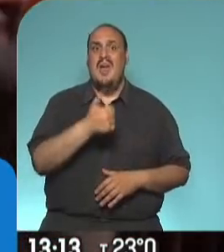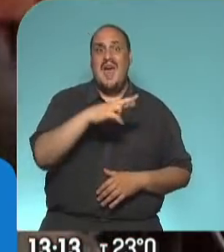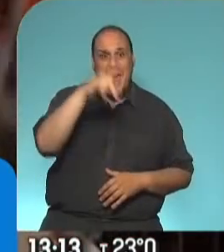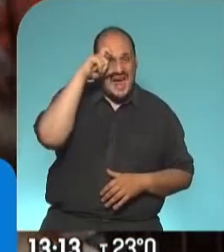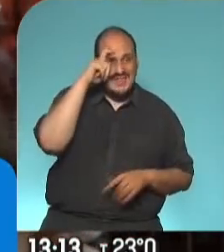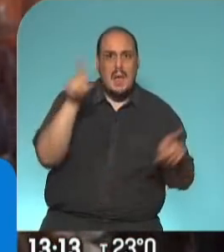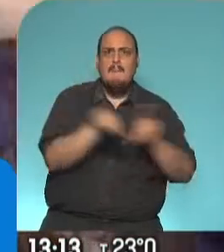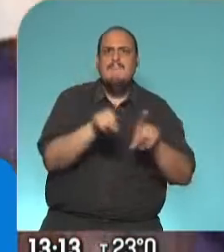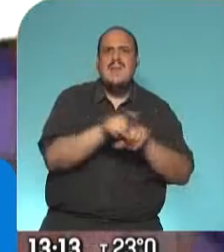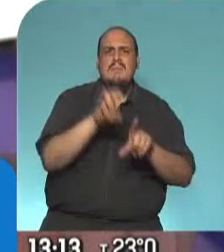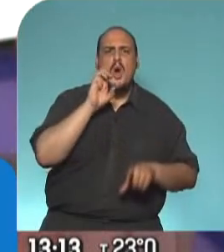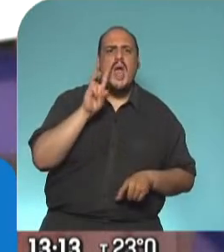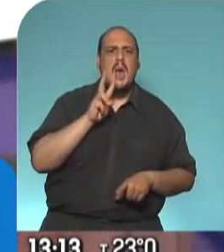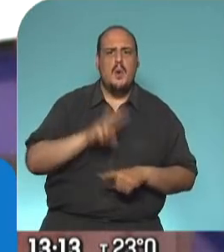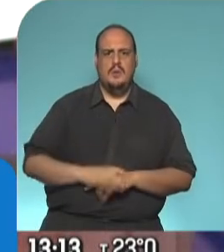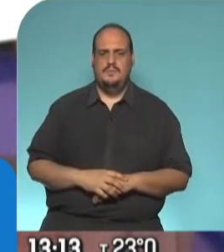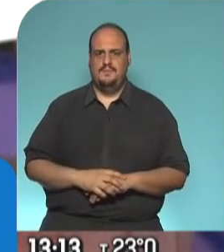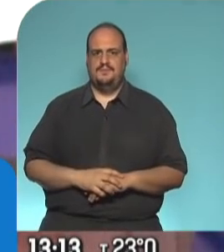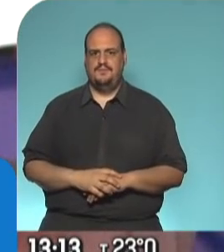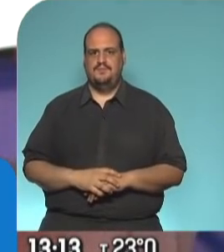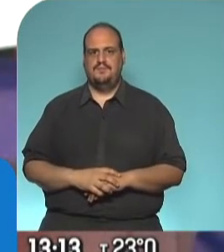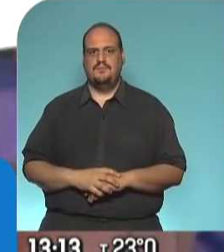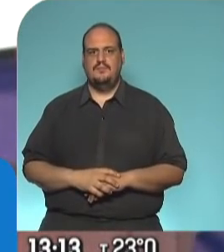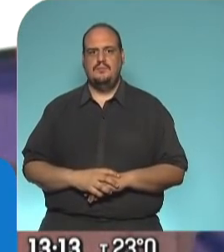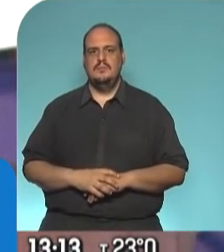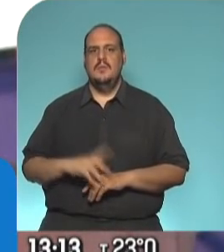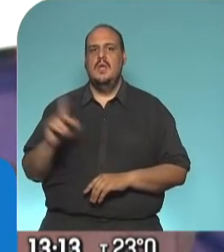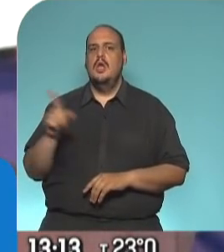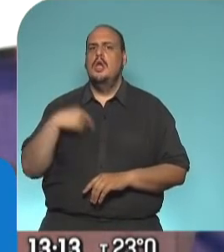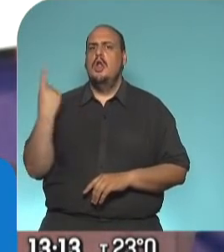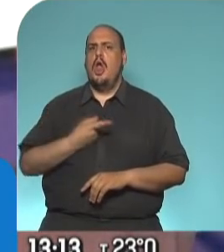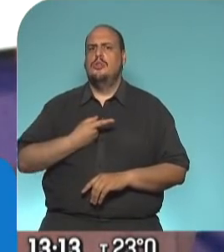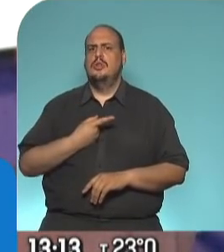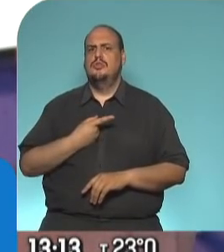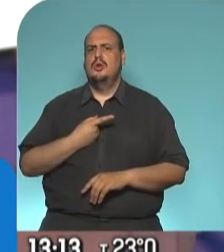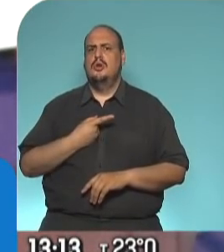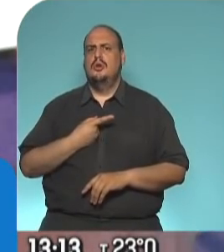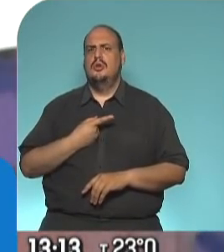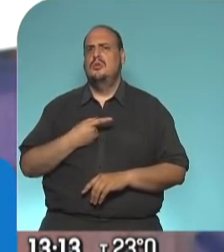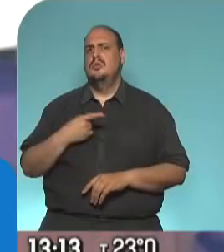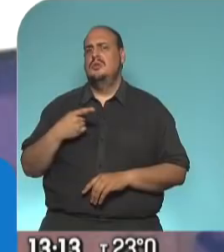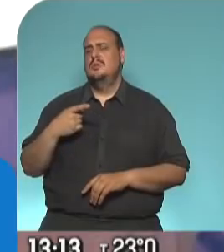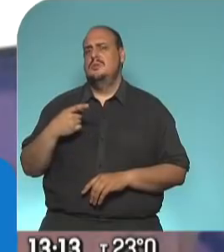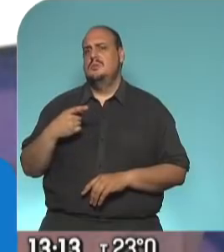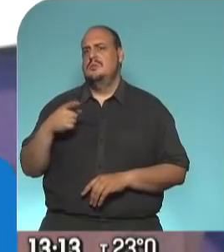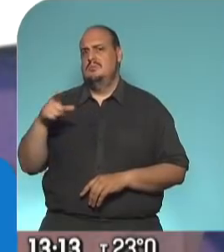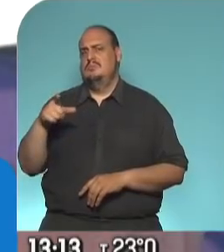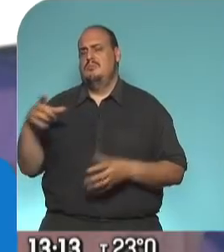que Morales. Hemos vivido, luego de un cruento y sangriento golpe de